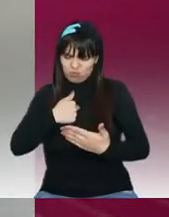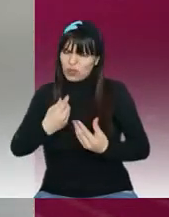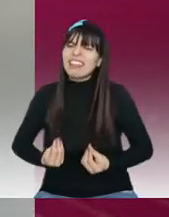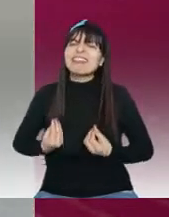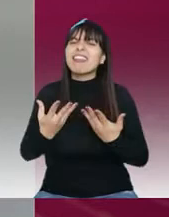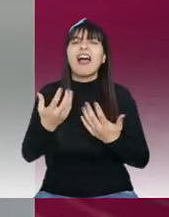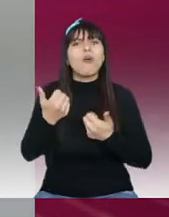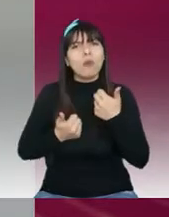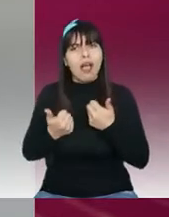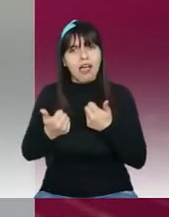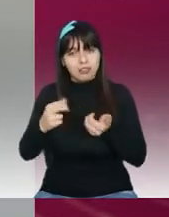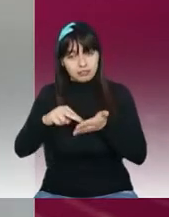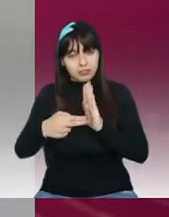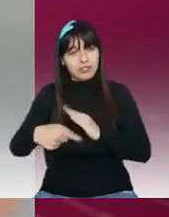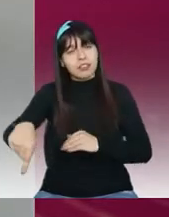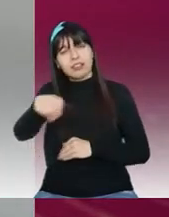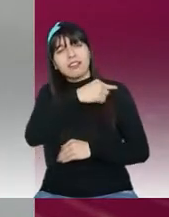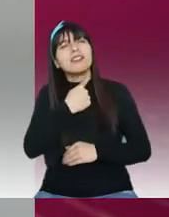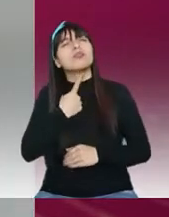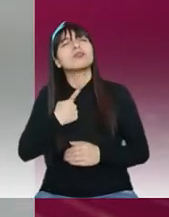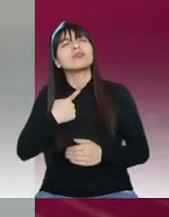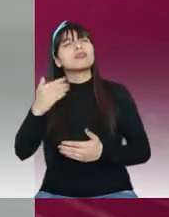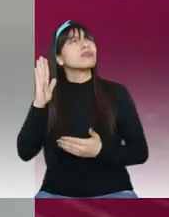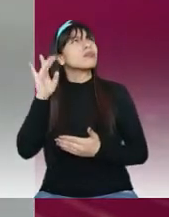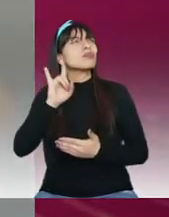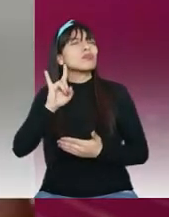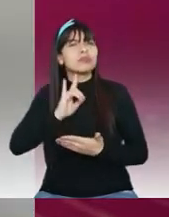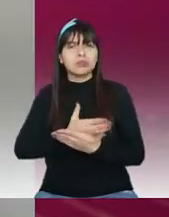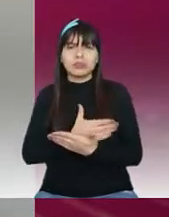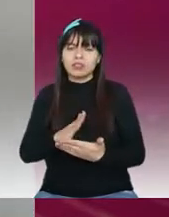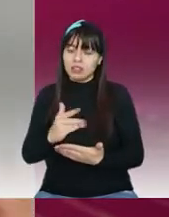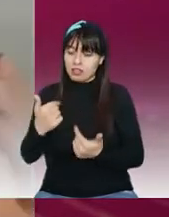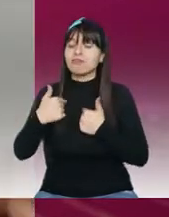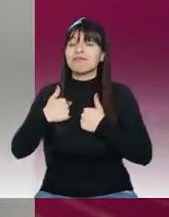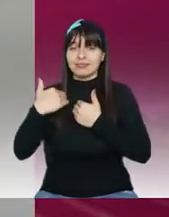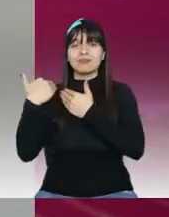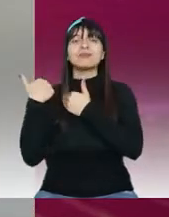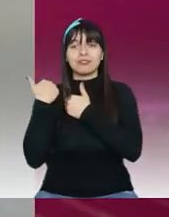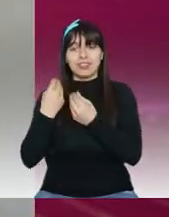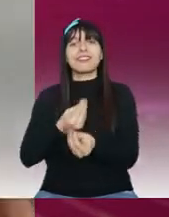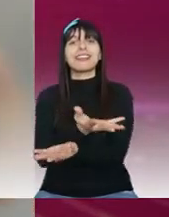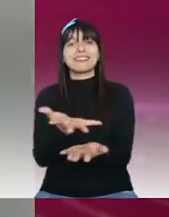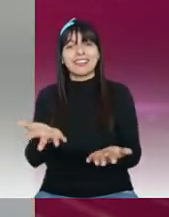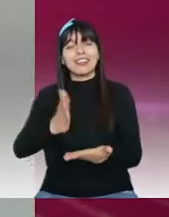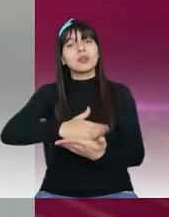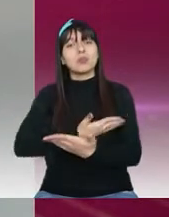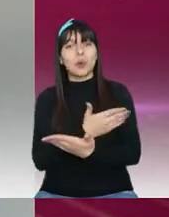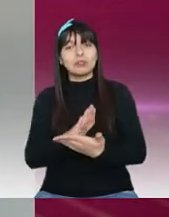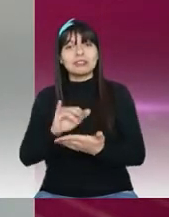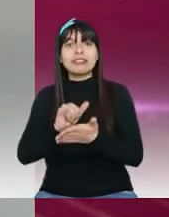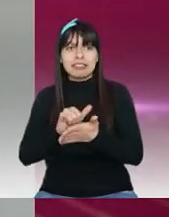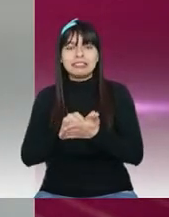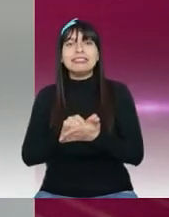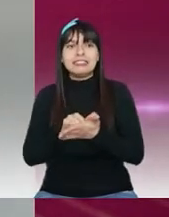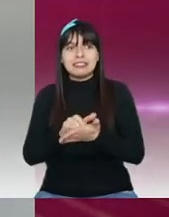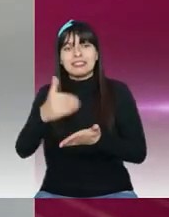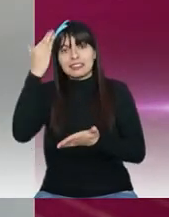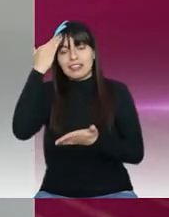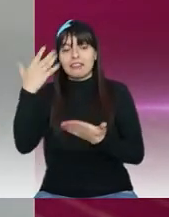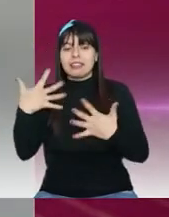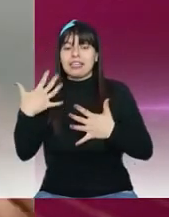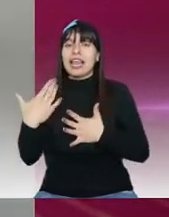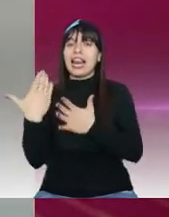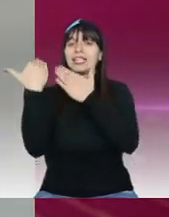cuál es su responsabilidad en escoger lo que escuchen y darle valor a lo que hay que darle valor cuál es la responsabilidad de los medios